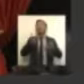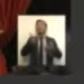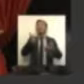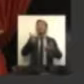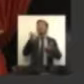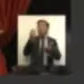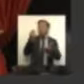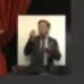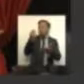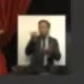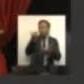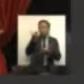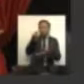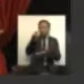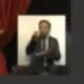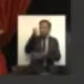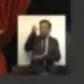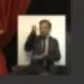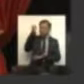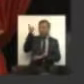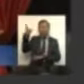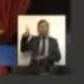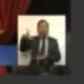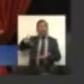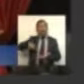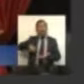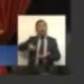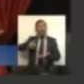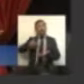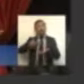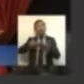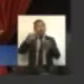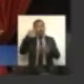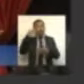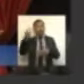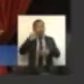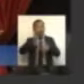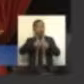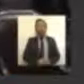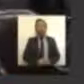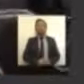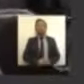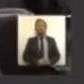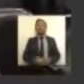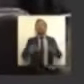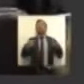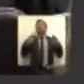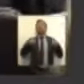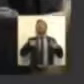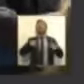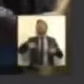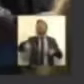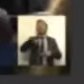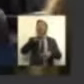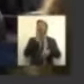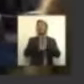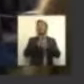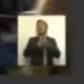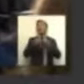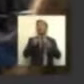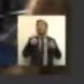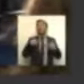un solo golpe? Porque eso es lo que han reclamado los colectivos que han sido contenidos por la policía y por las vallas